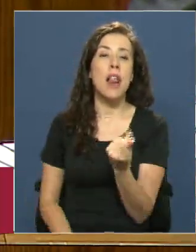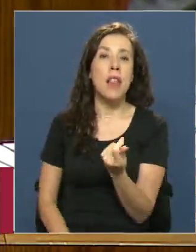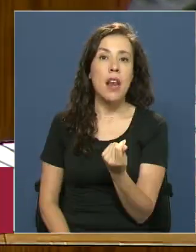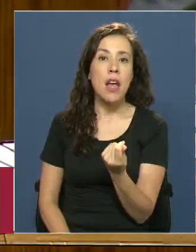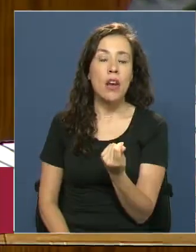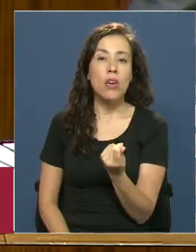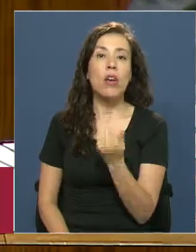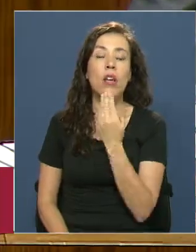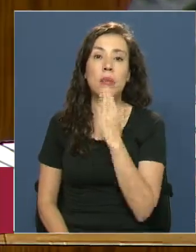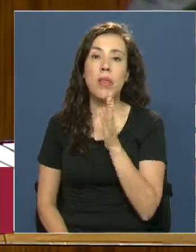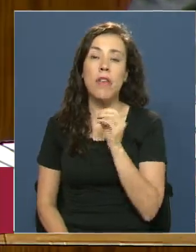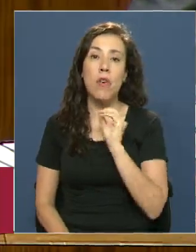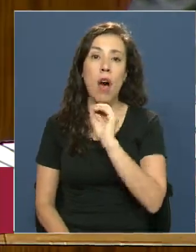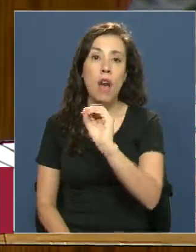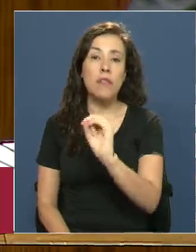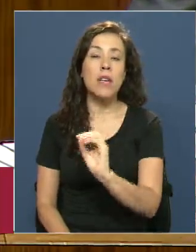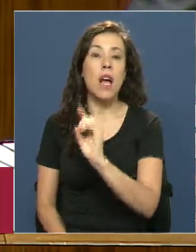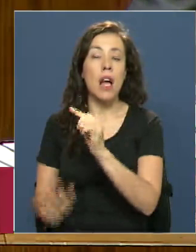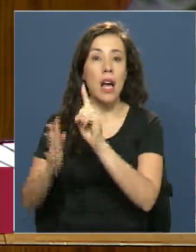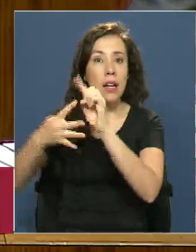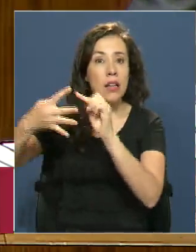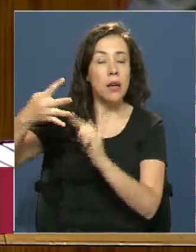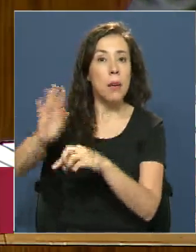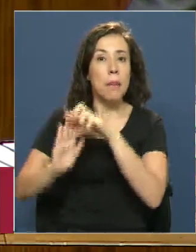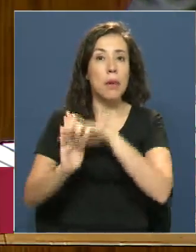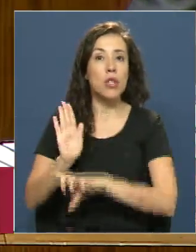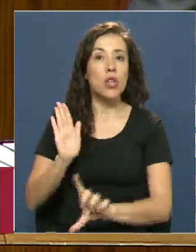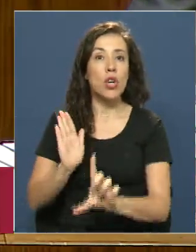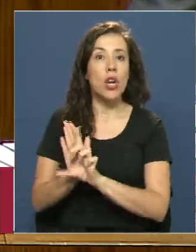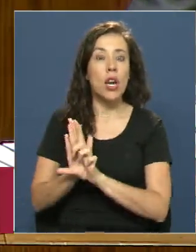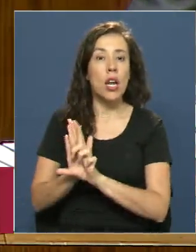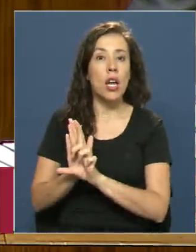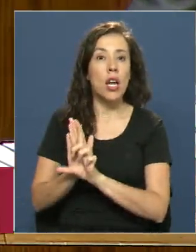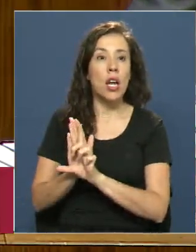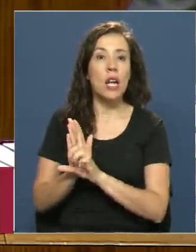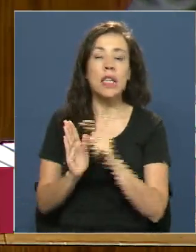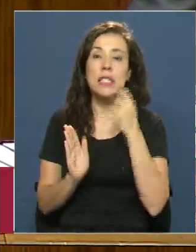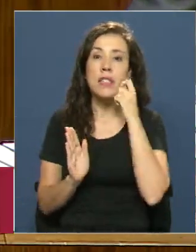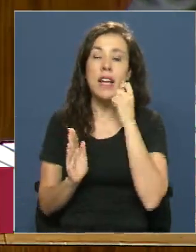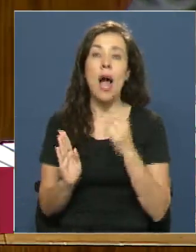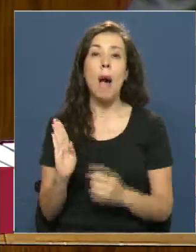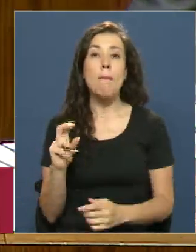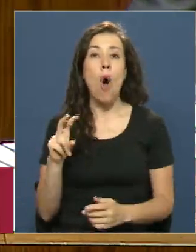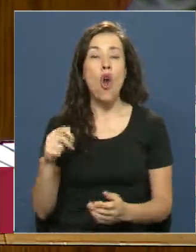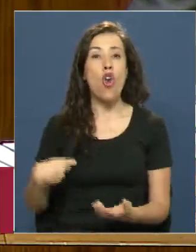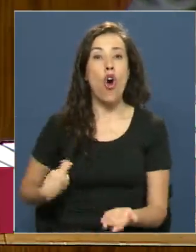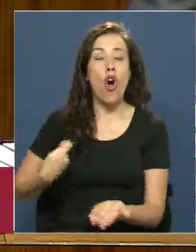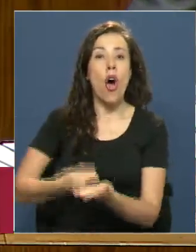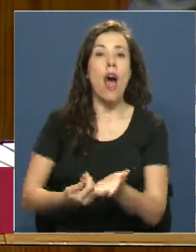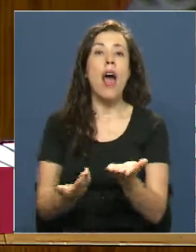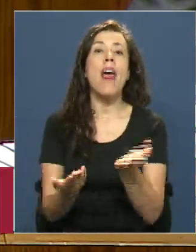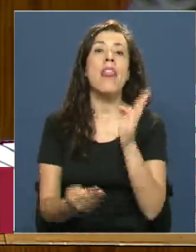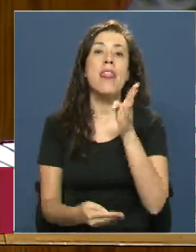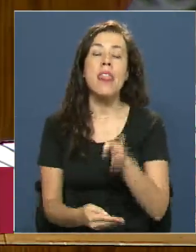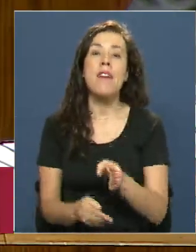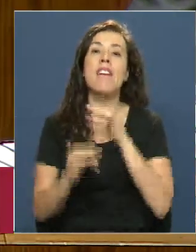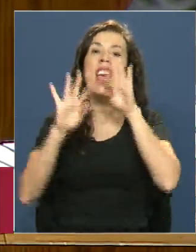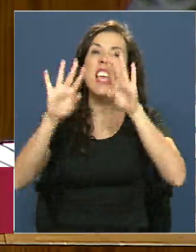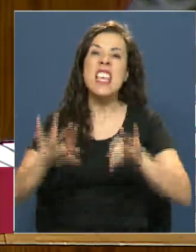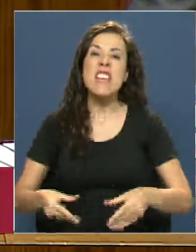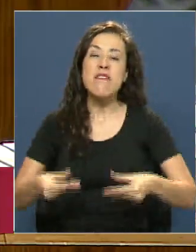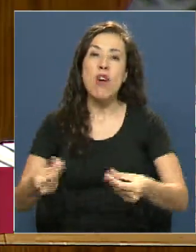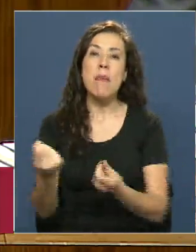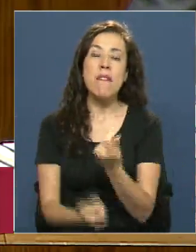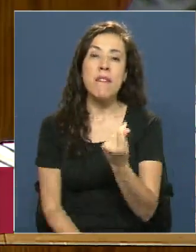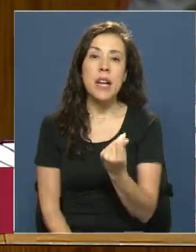al mismo tiempo señalar que en cada proyecto de ley que signifique un bono, tiene que haber necesariamente un informe financiero, y